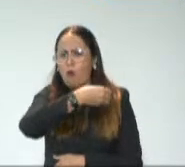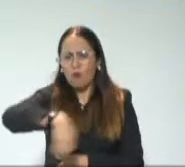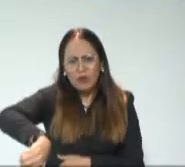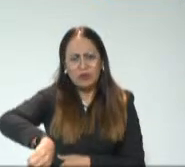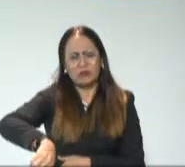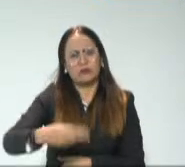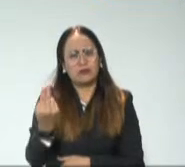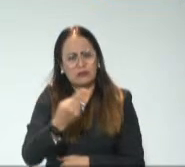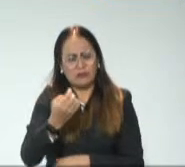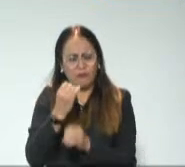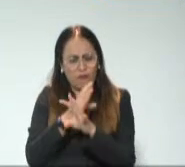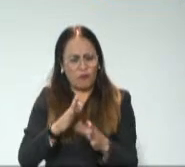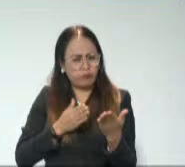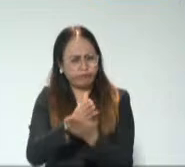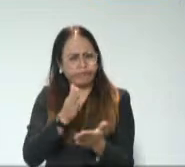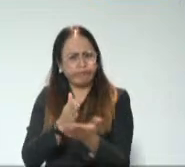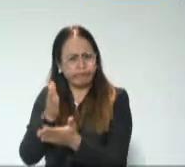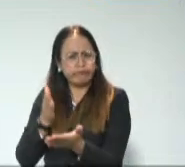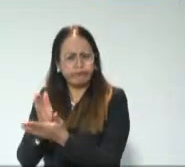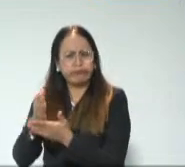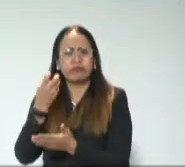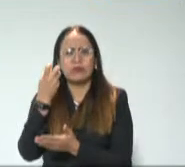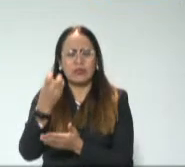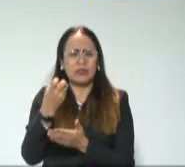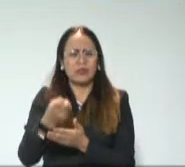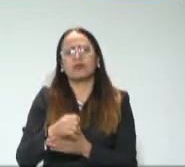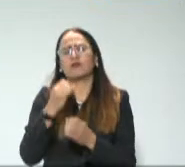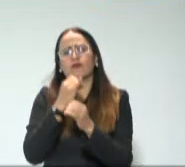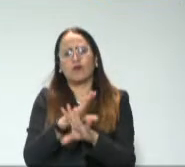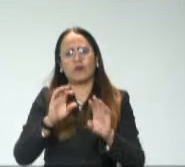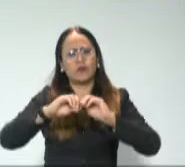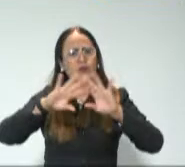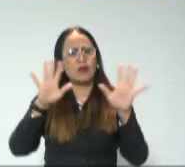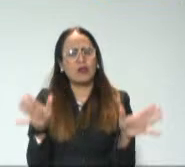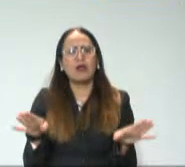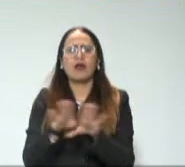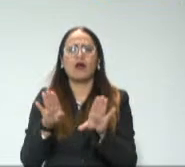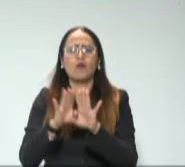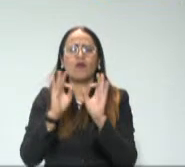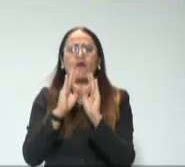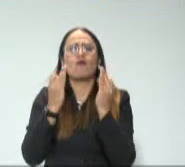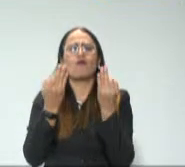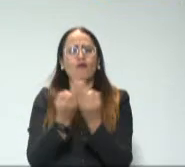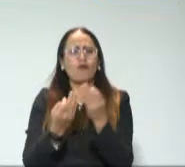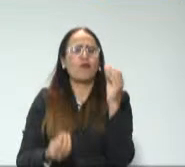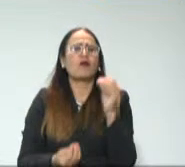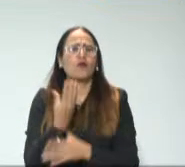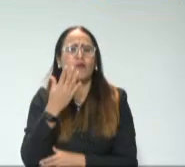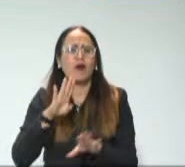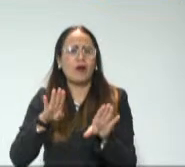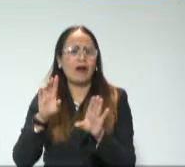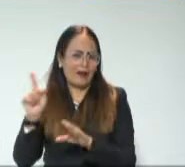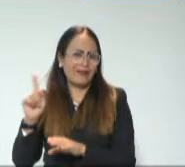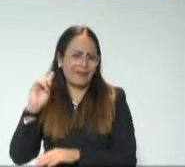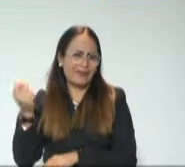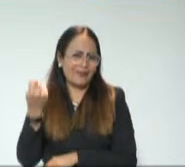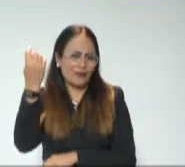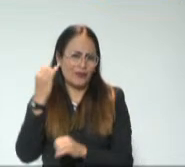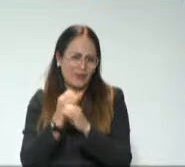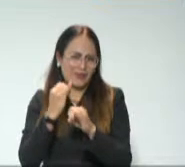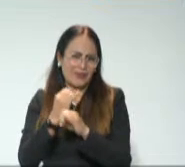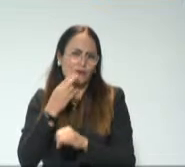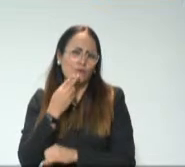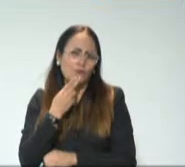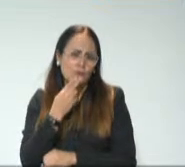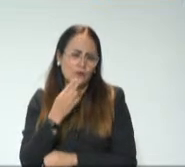poder asimilar una visión renovada de la transparencia basada en un enfoque renovado por la era digital es decir No